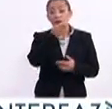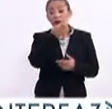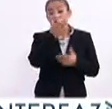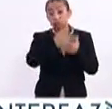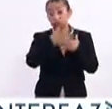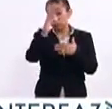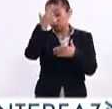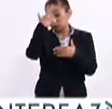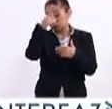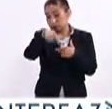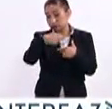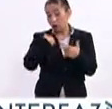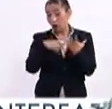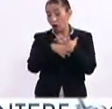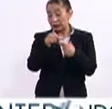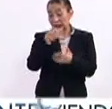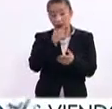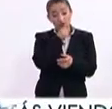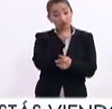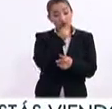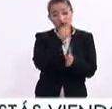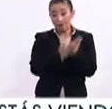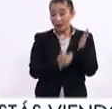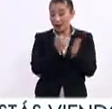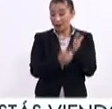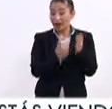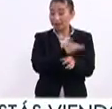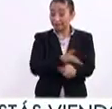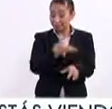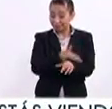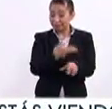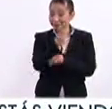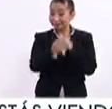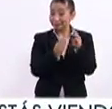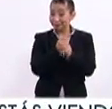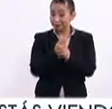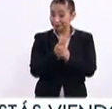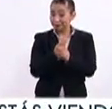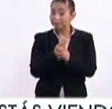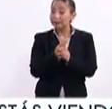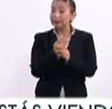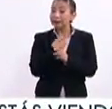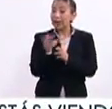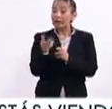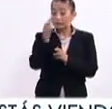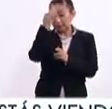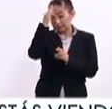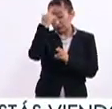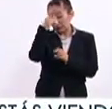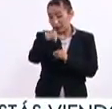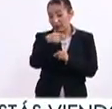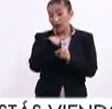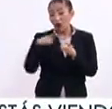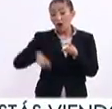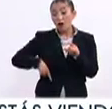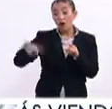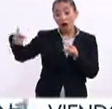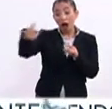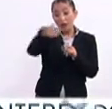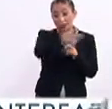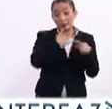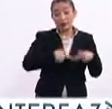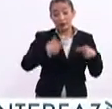recordatorio de las cosas que no hemos solucionado aún a nivel mundial, y es el recordatorio de que los gobiernos,